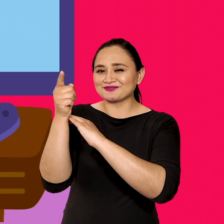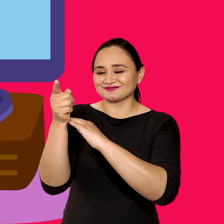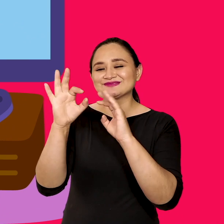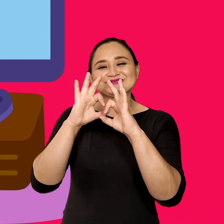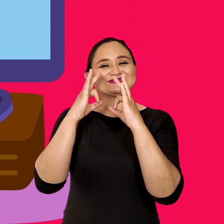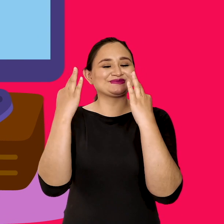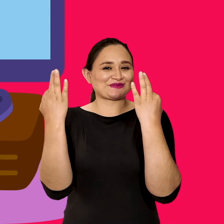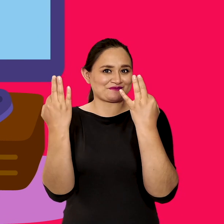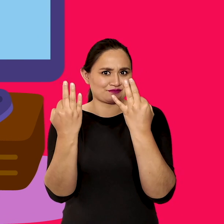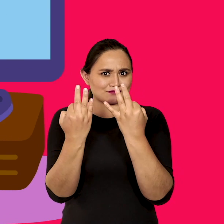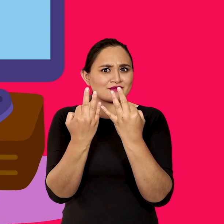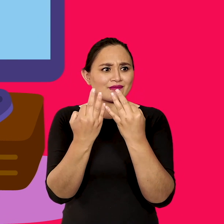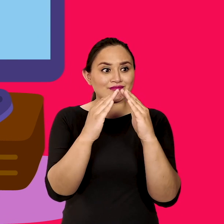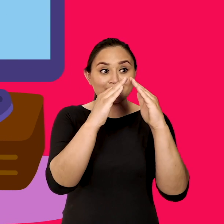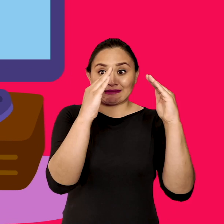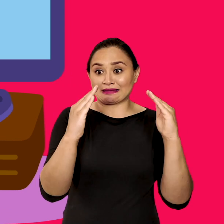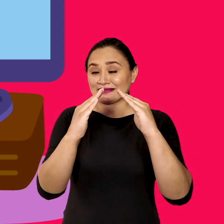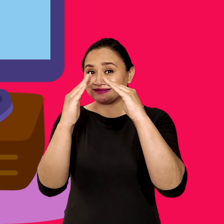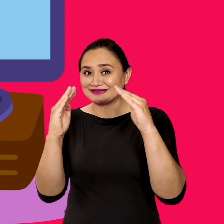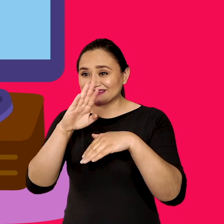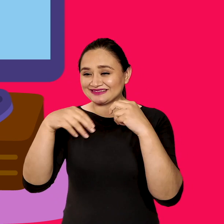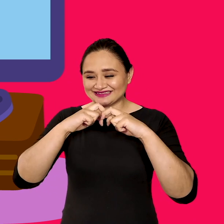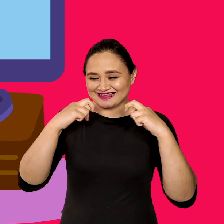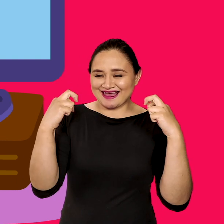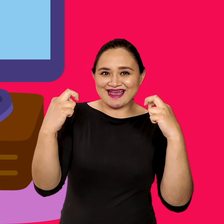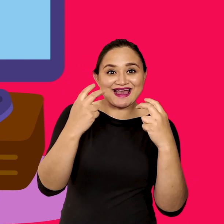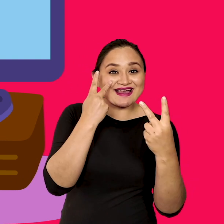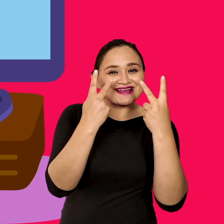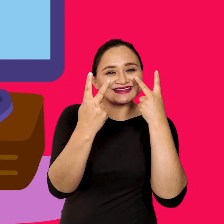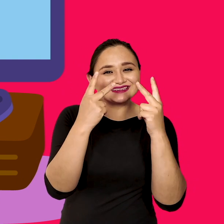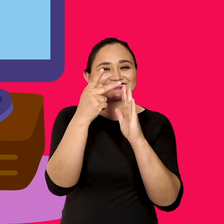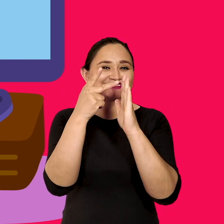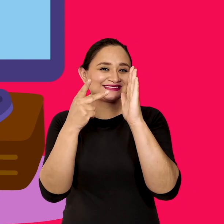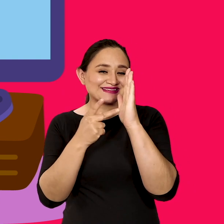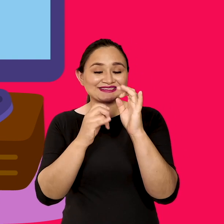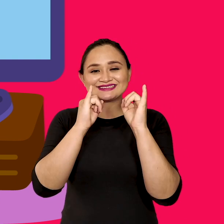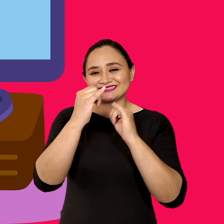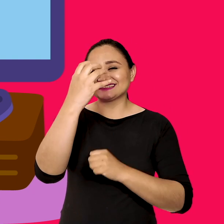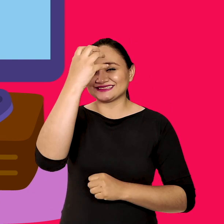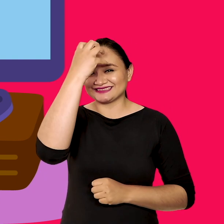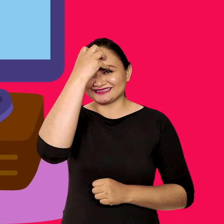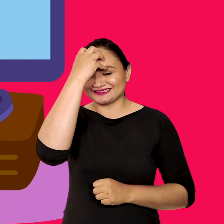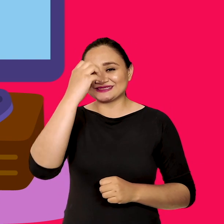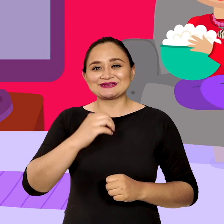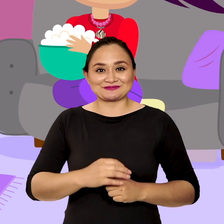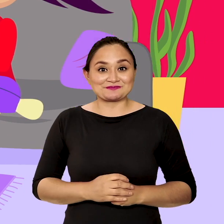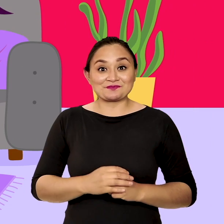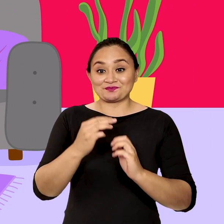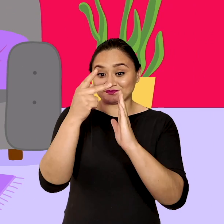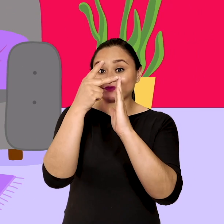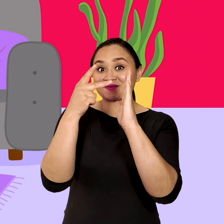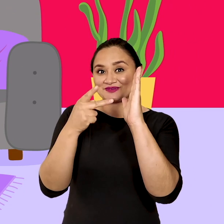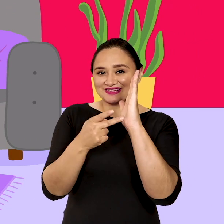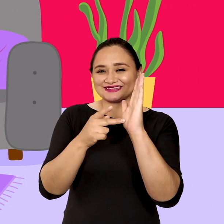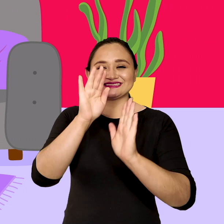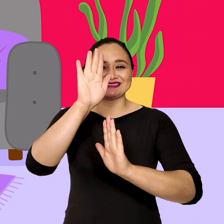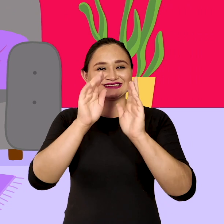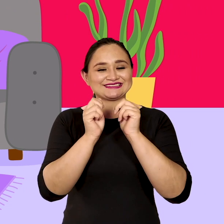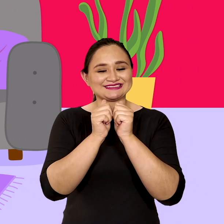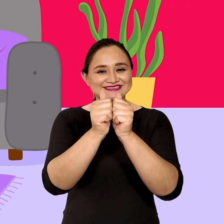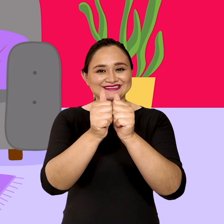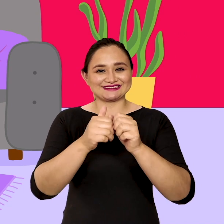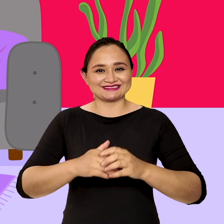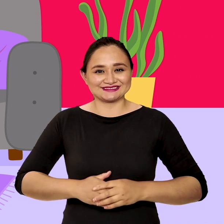Tele es familiar. Está en casa y nos reúne para ver programas divertidos y educativos. Son los programas de